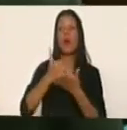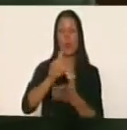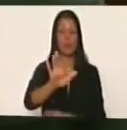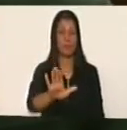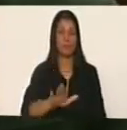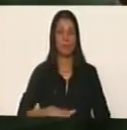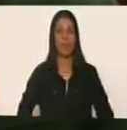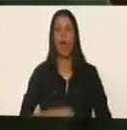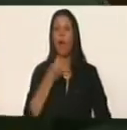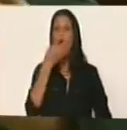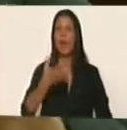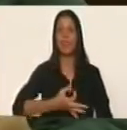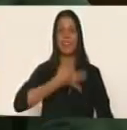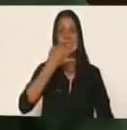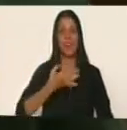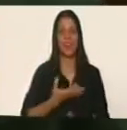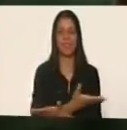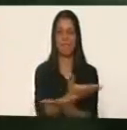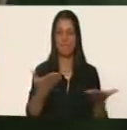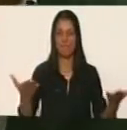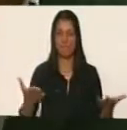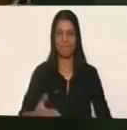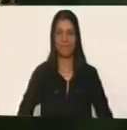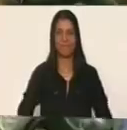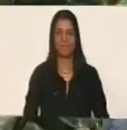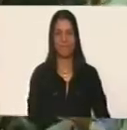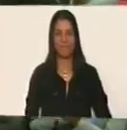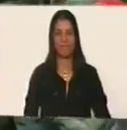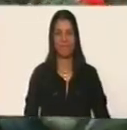colegas constituyentes y pueblo venezolano.